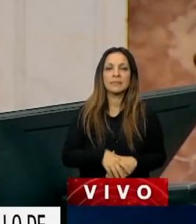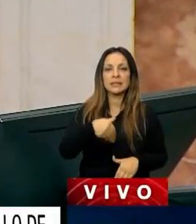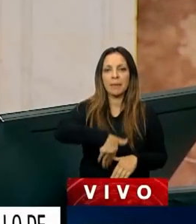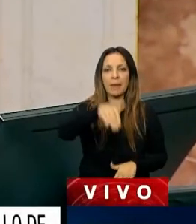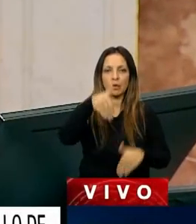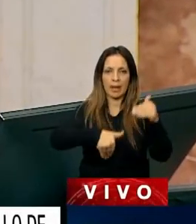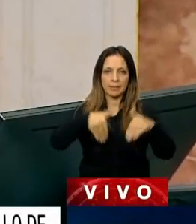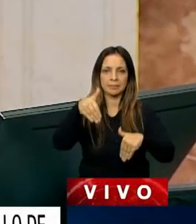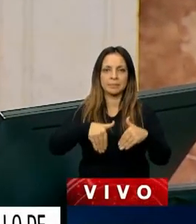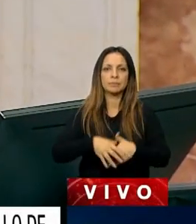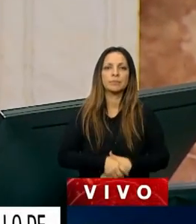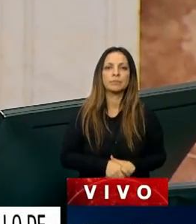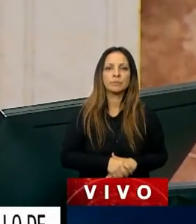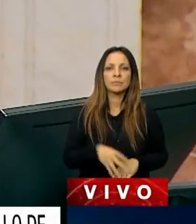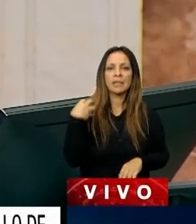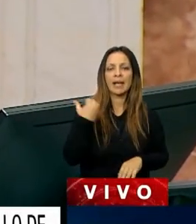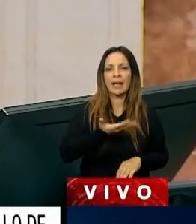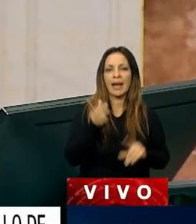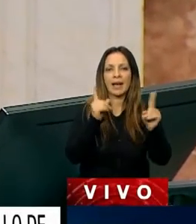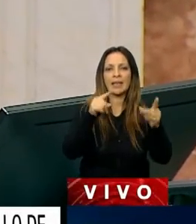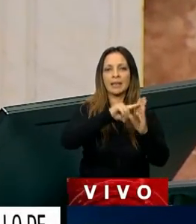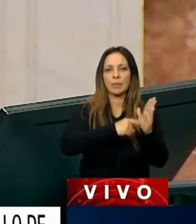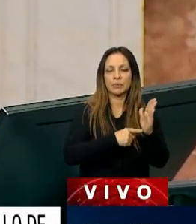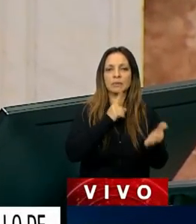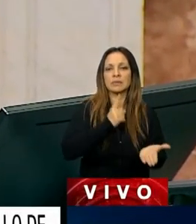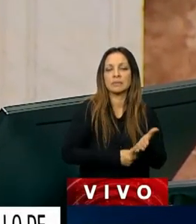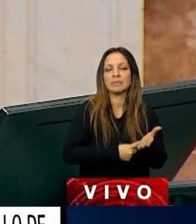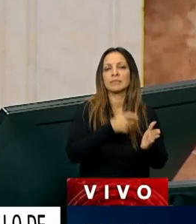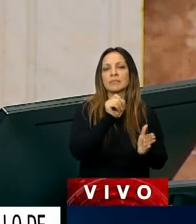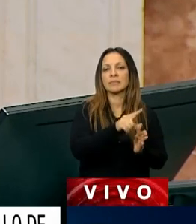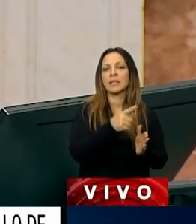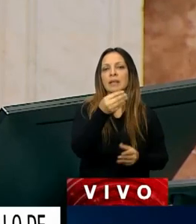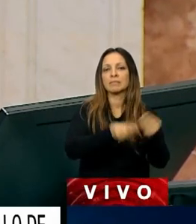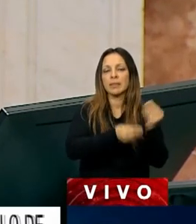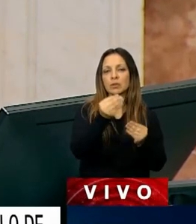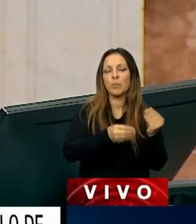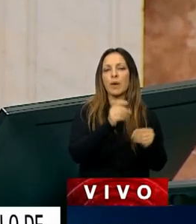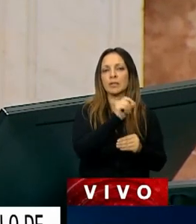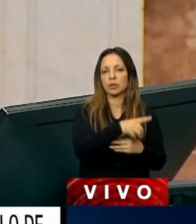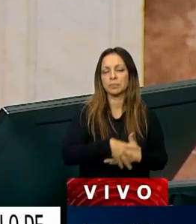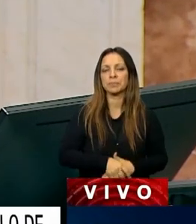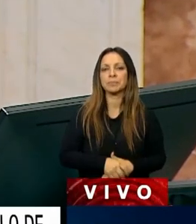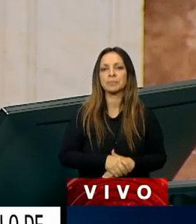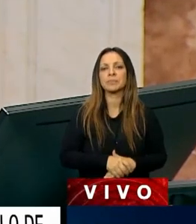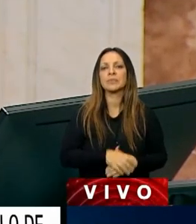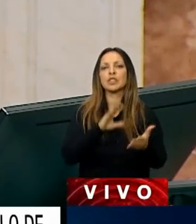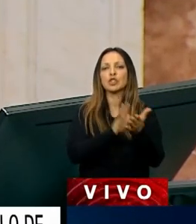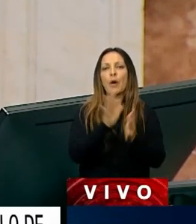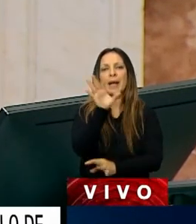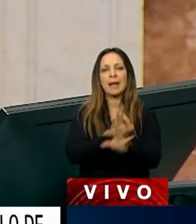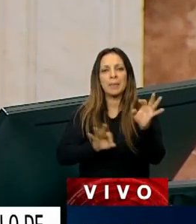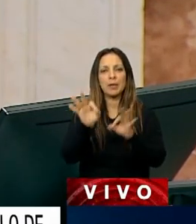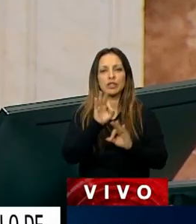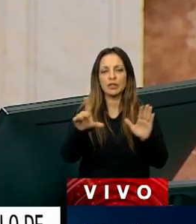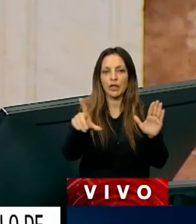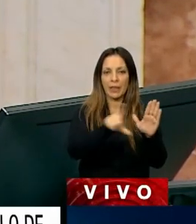Se va a votar en general y en particular el dictamen de la Comisión de Presupuesto y Hacienda recaído en el